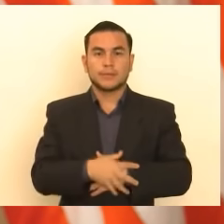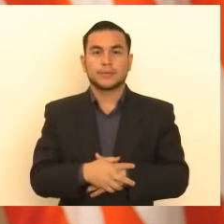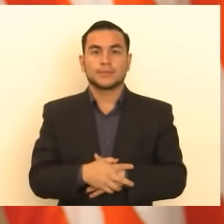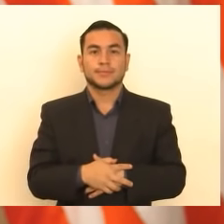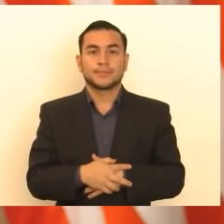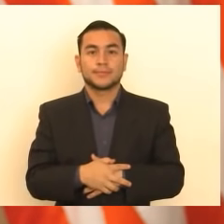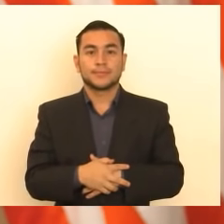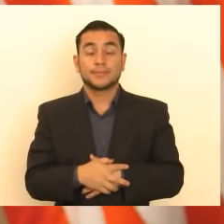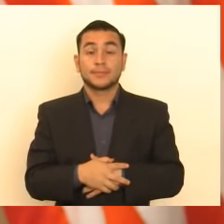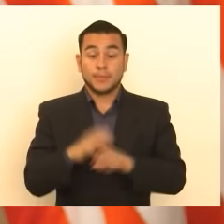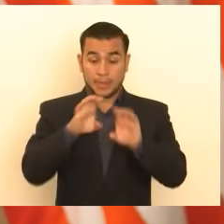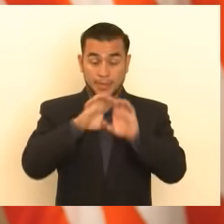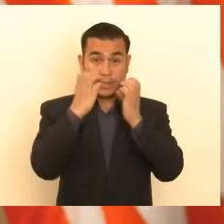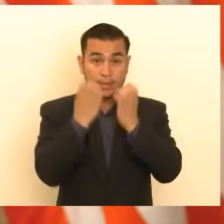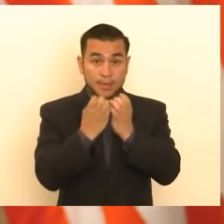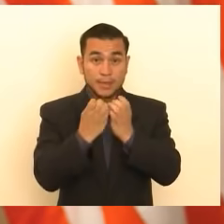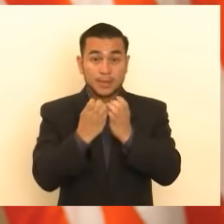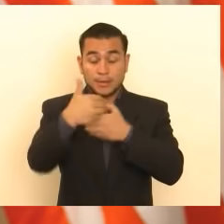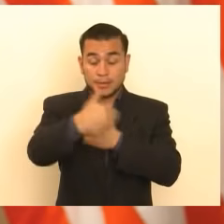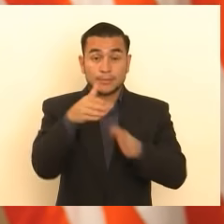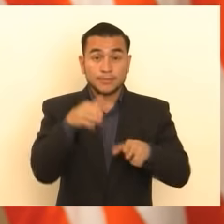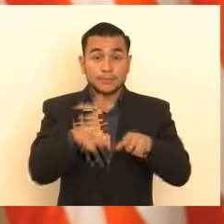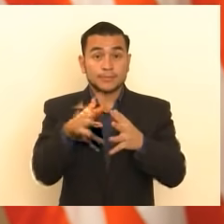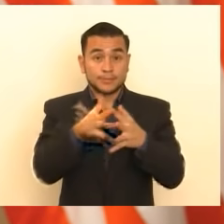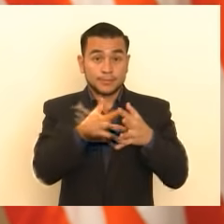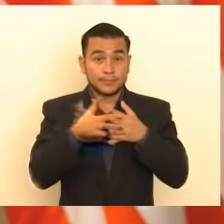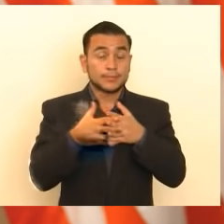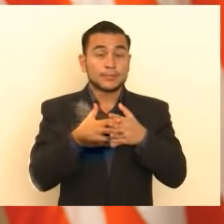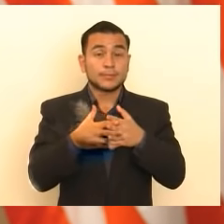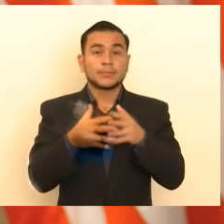a su equipo, al equipo de la embajada también.